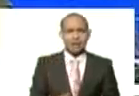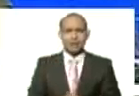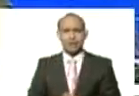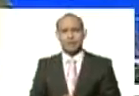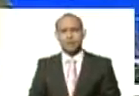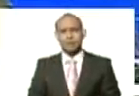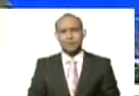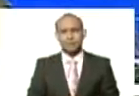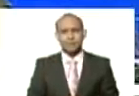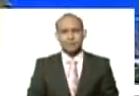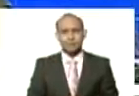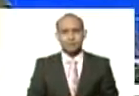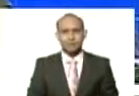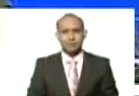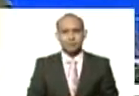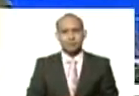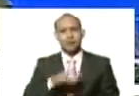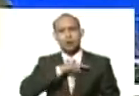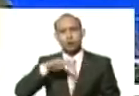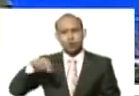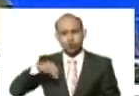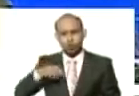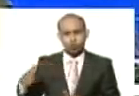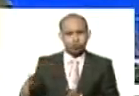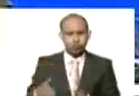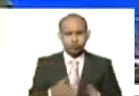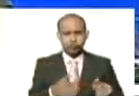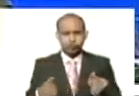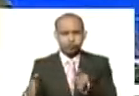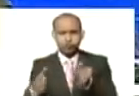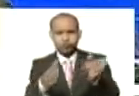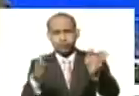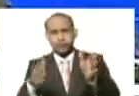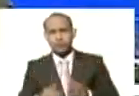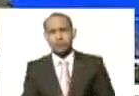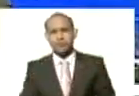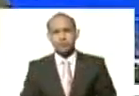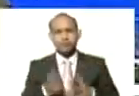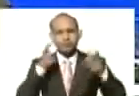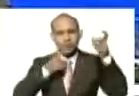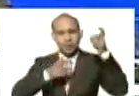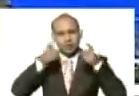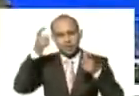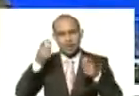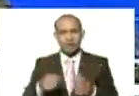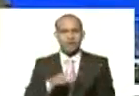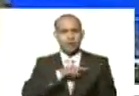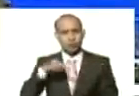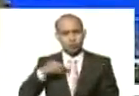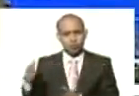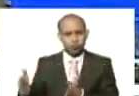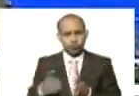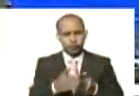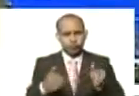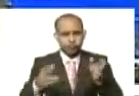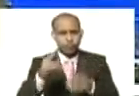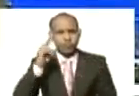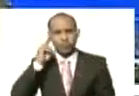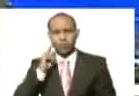patria. Vamos por el camino de Chávez. Vamos por el camino de